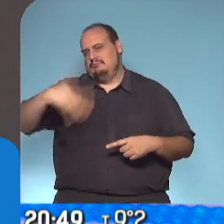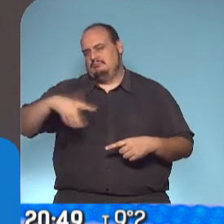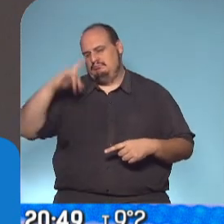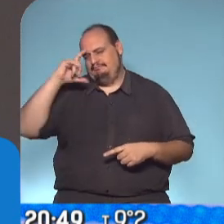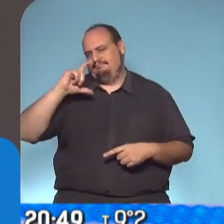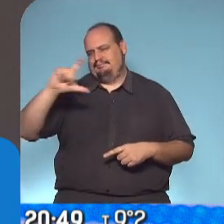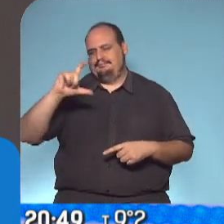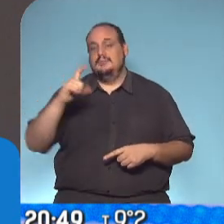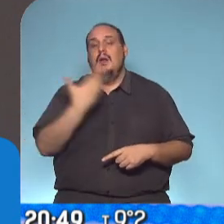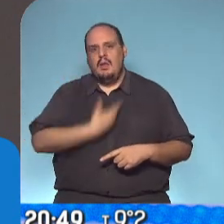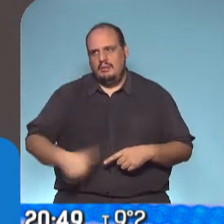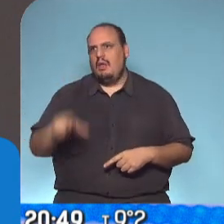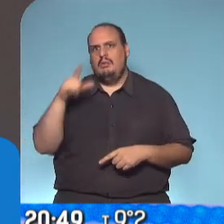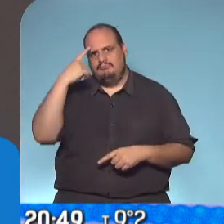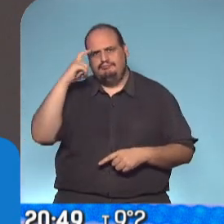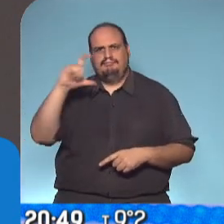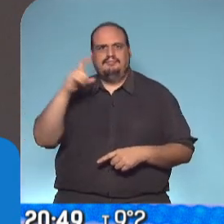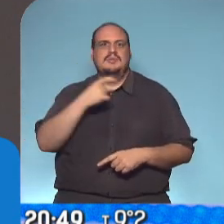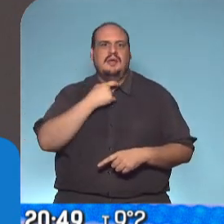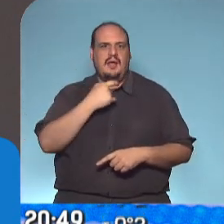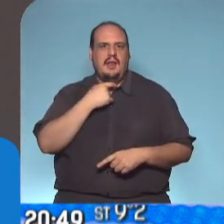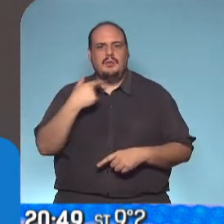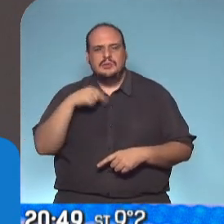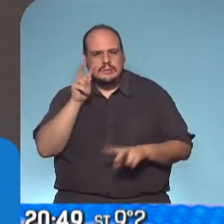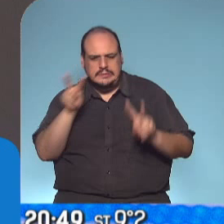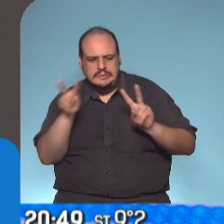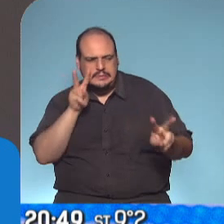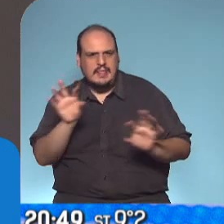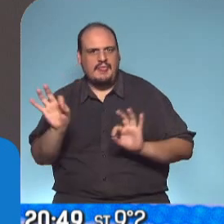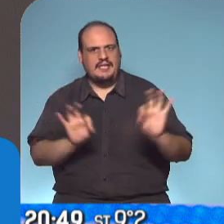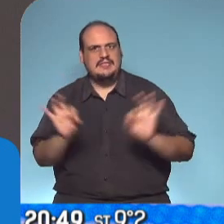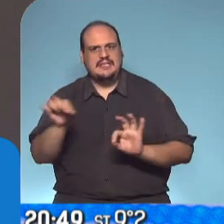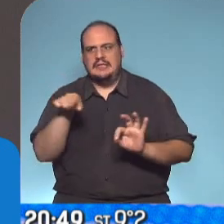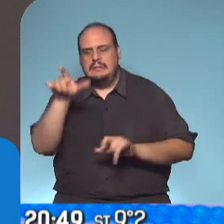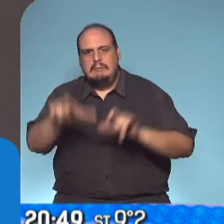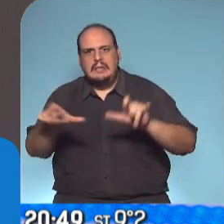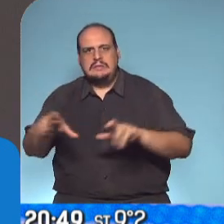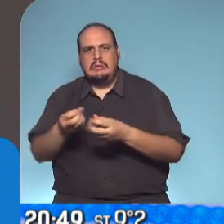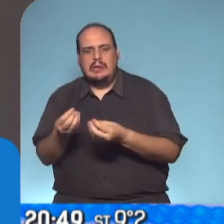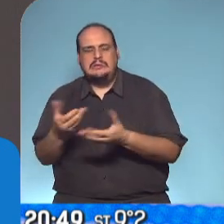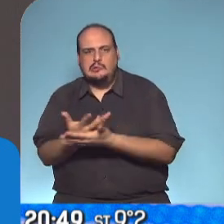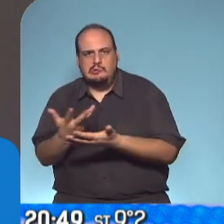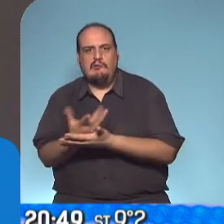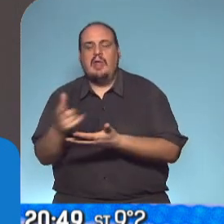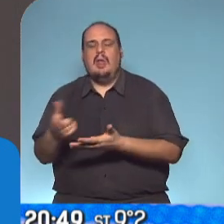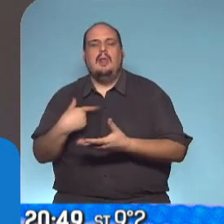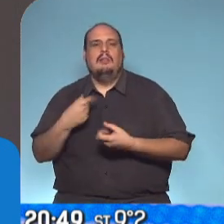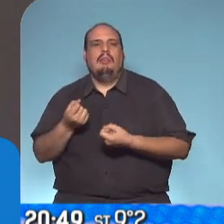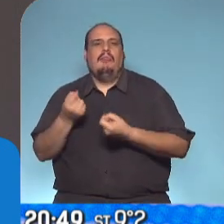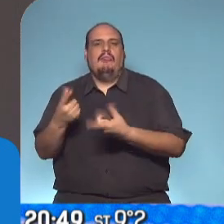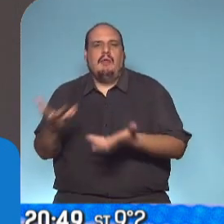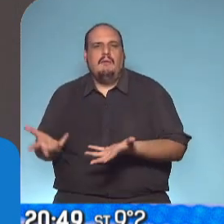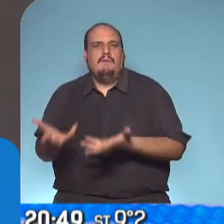Estado queremos hacer eso, ser muy sensibles, estar muy cerca de quienes en este momento la están pasando mal, hacerles un poquito